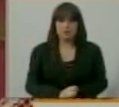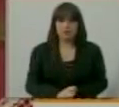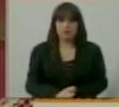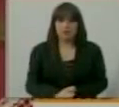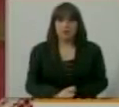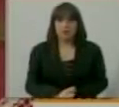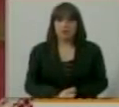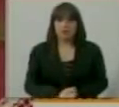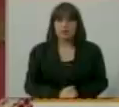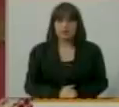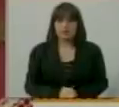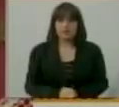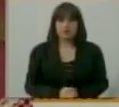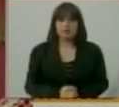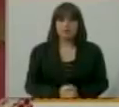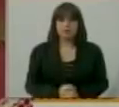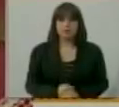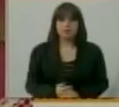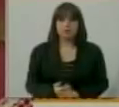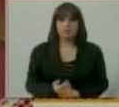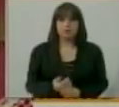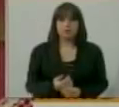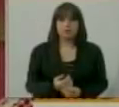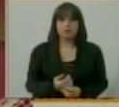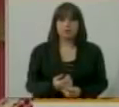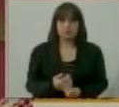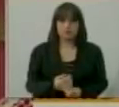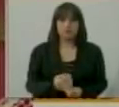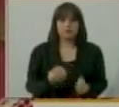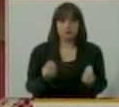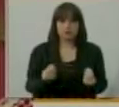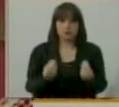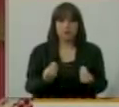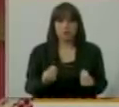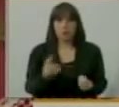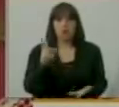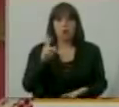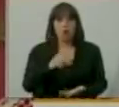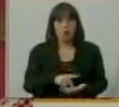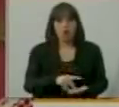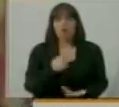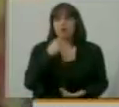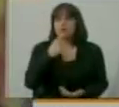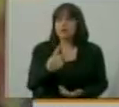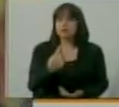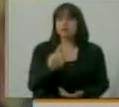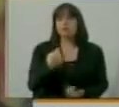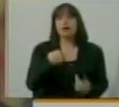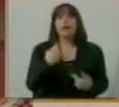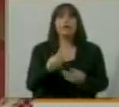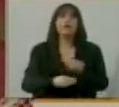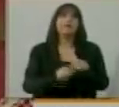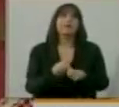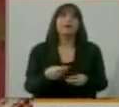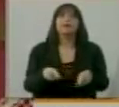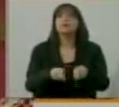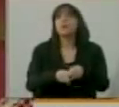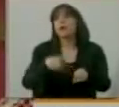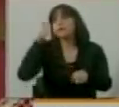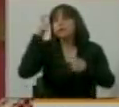no reconocimiento del comandante Hugo Chávez, de muchos que hoy entonces llegan y dicen, ay, yo lo hubiera hecho como Chávez. ¿Por qué no lo hiciste?